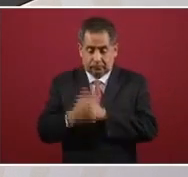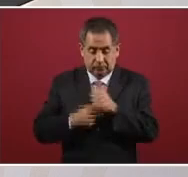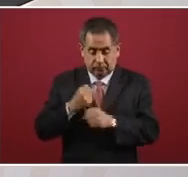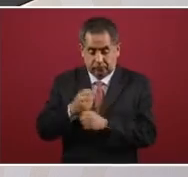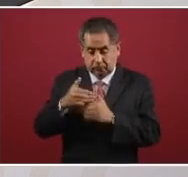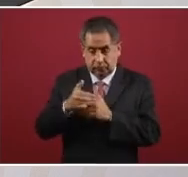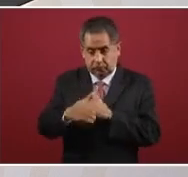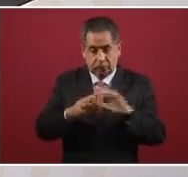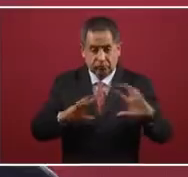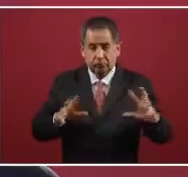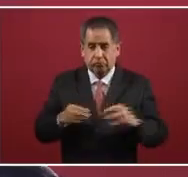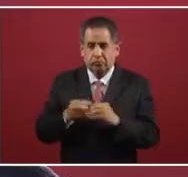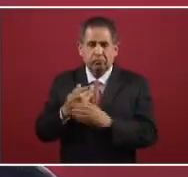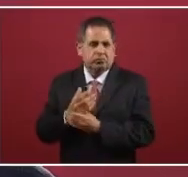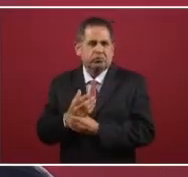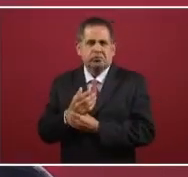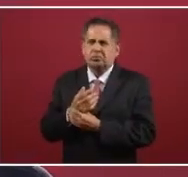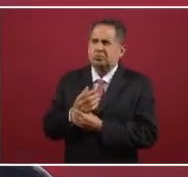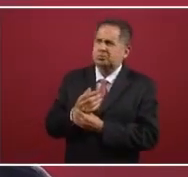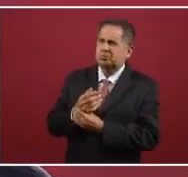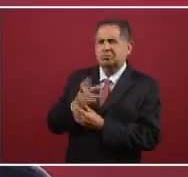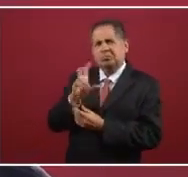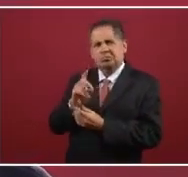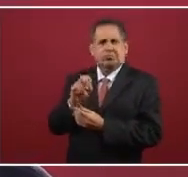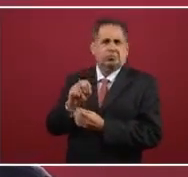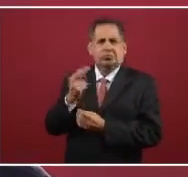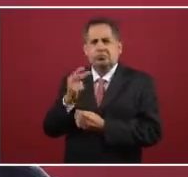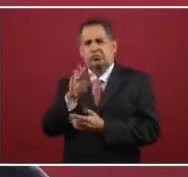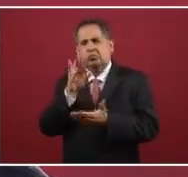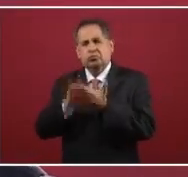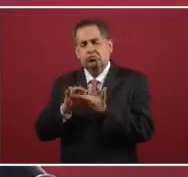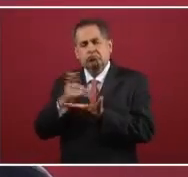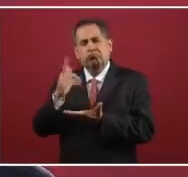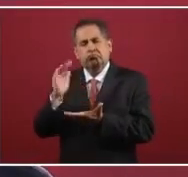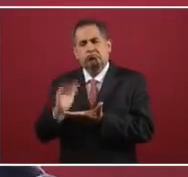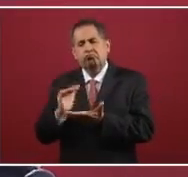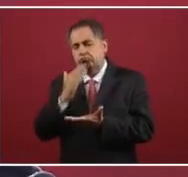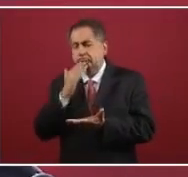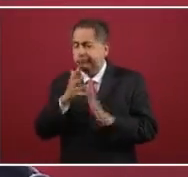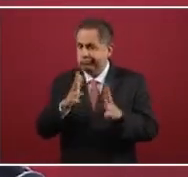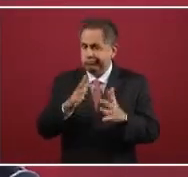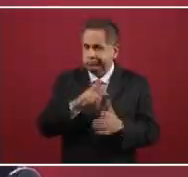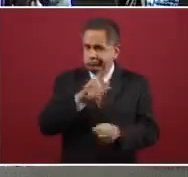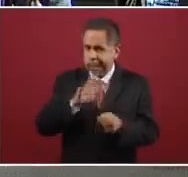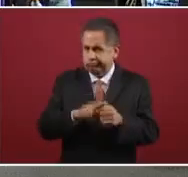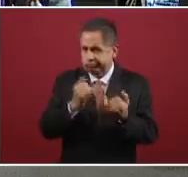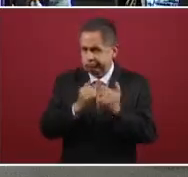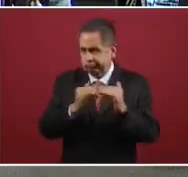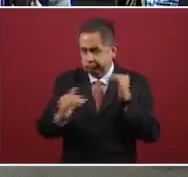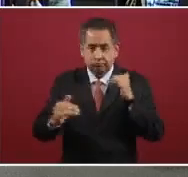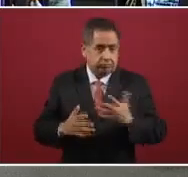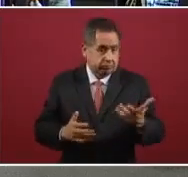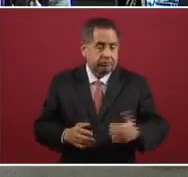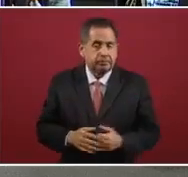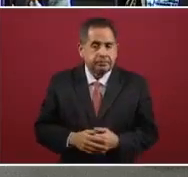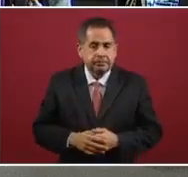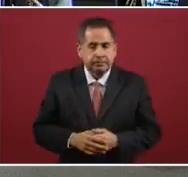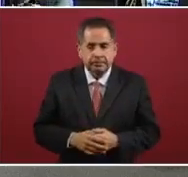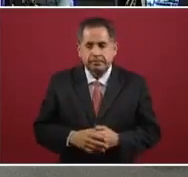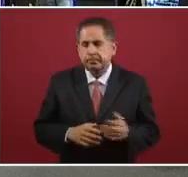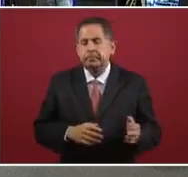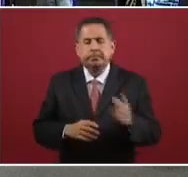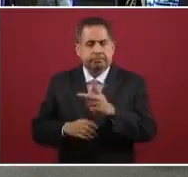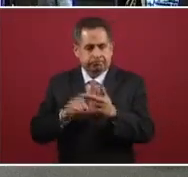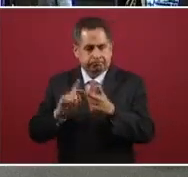cantidad equivalente más o menos a 30-25 puntos base en México estaría disminuyendo de manera homogénea. Lo que va a haber del otro lado son